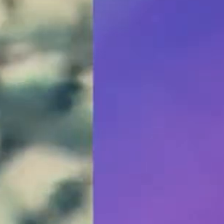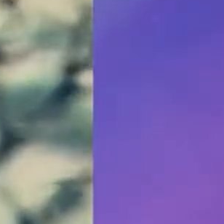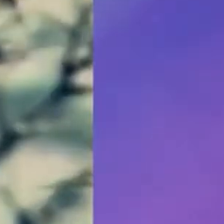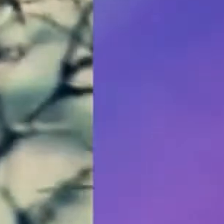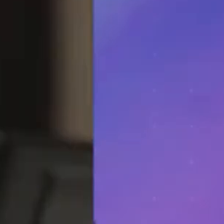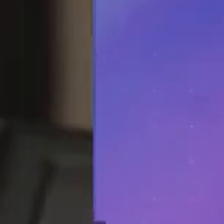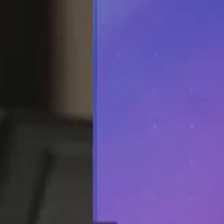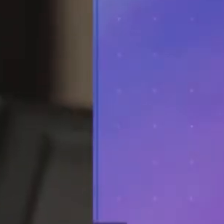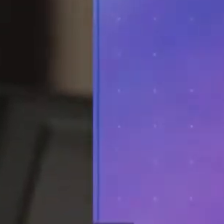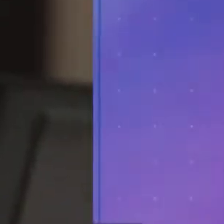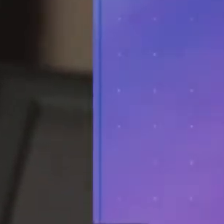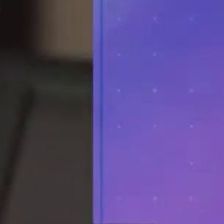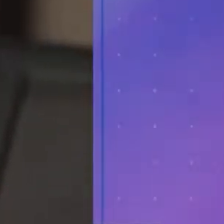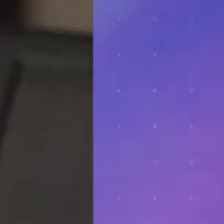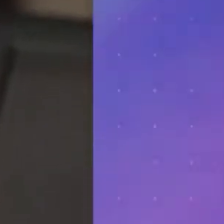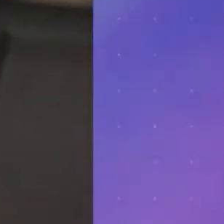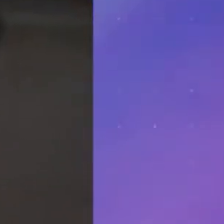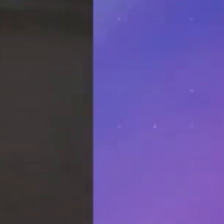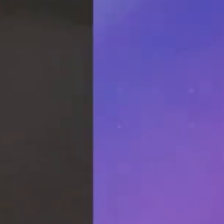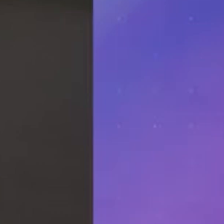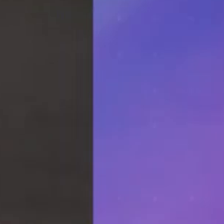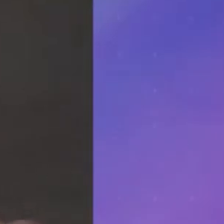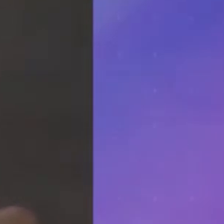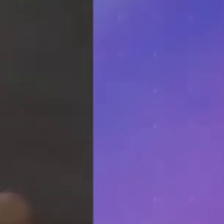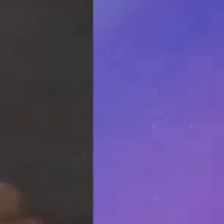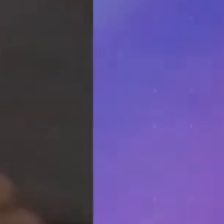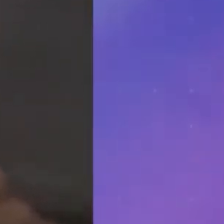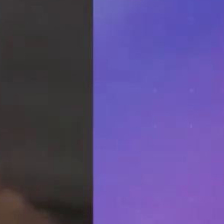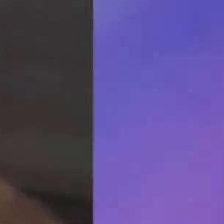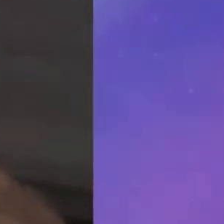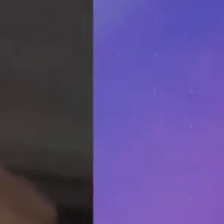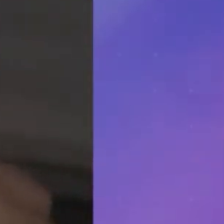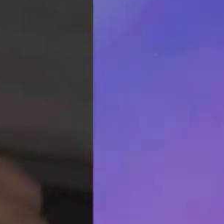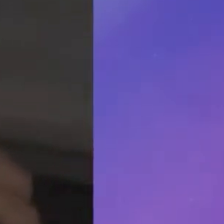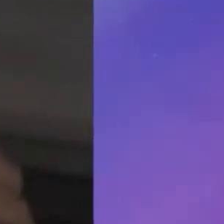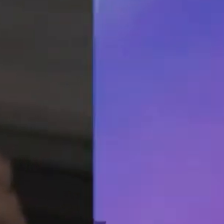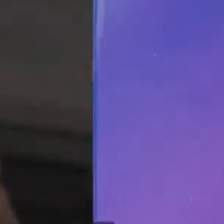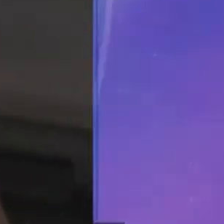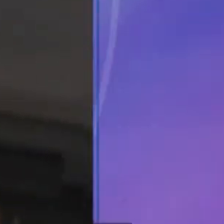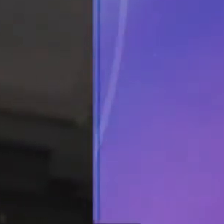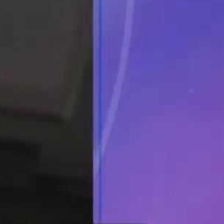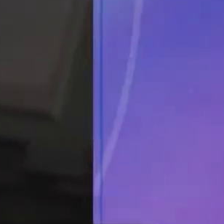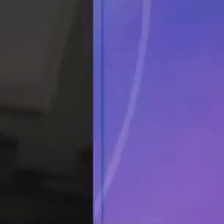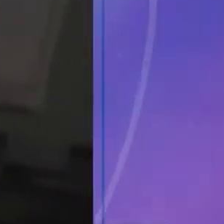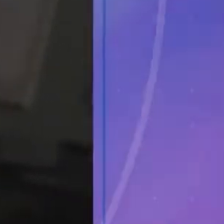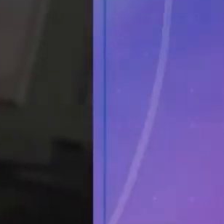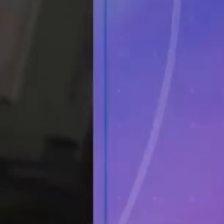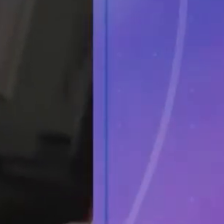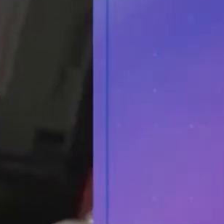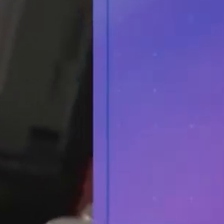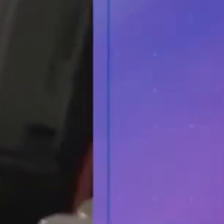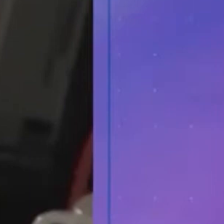contigo. Y cuida tus lágrimas. No las gastes en ojos. No derroches esa